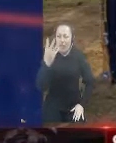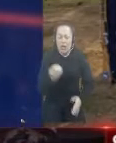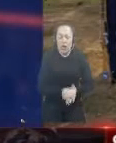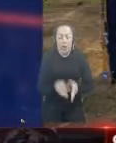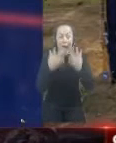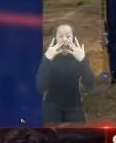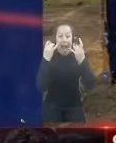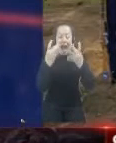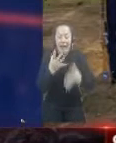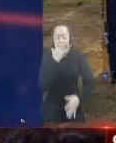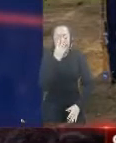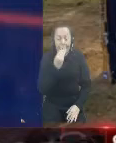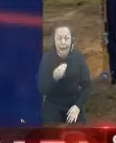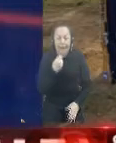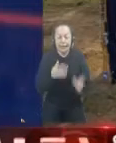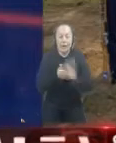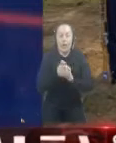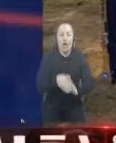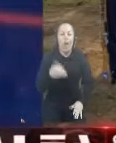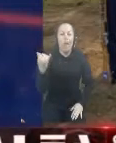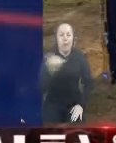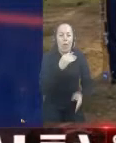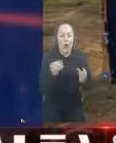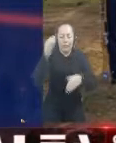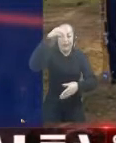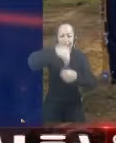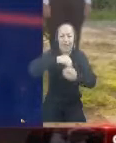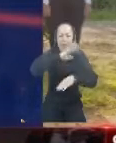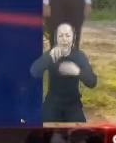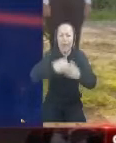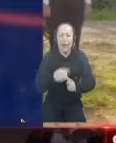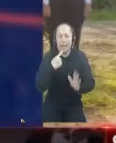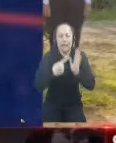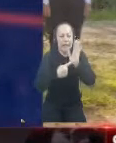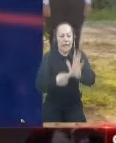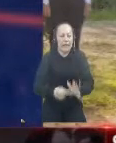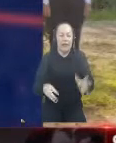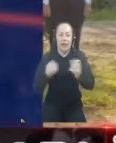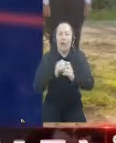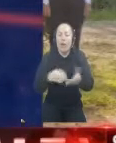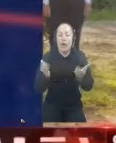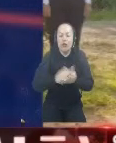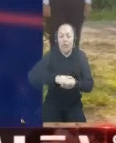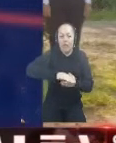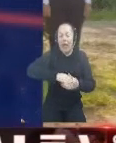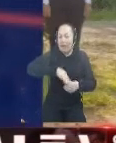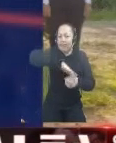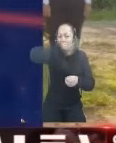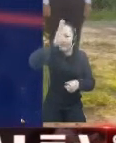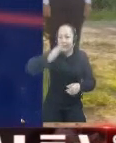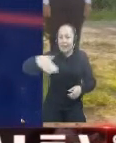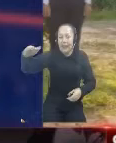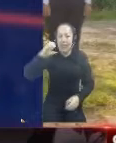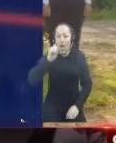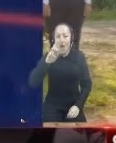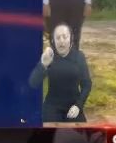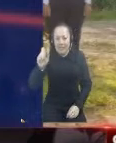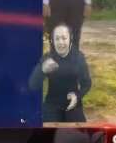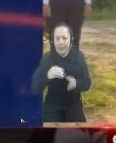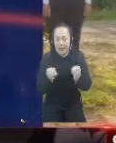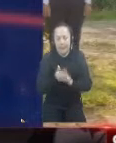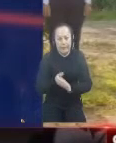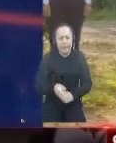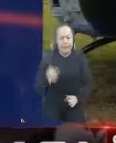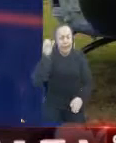narcoterrorista, el cual se encontraba incrustado en las estribaciones de la cordillera oriental. Esta celebración